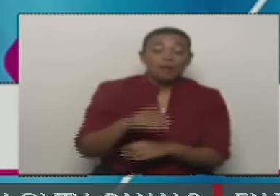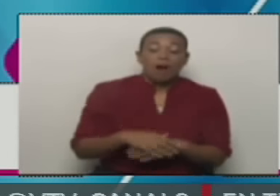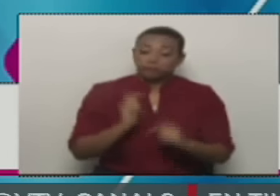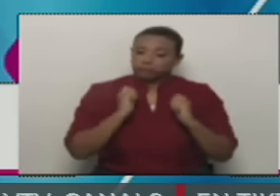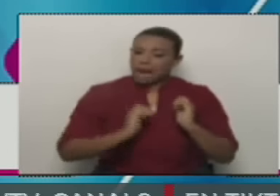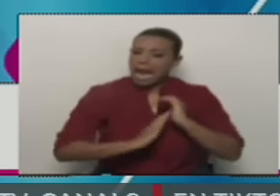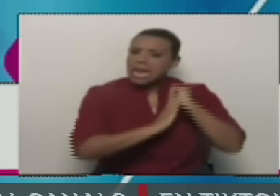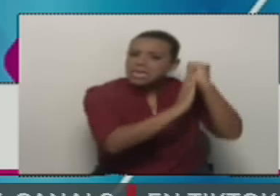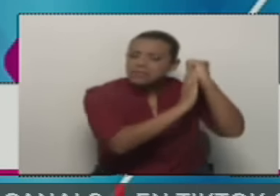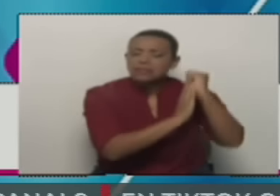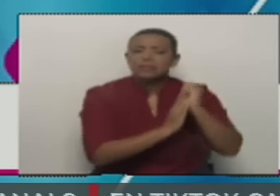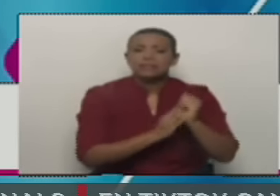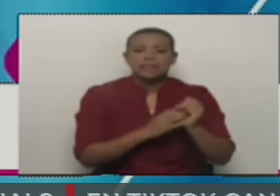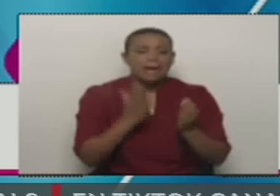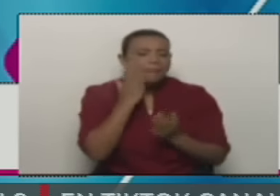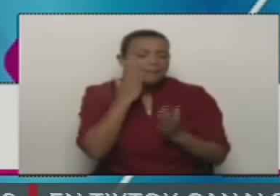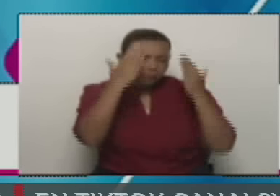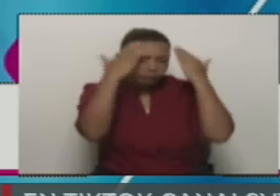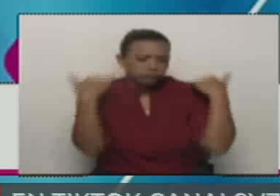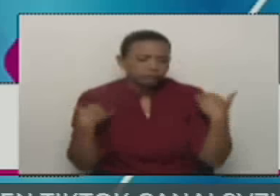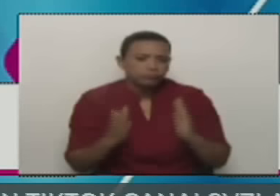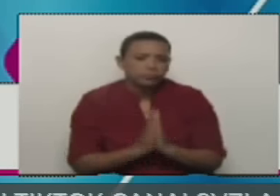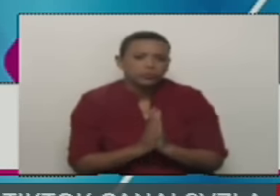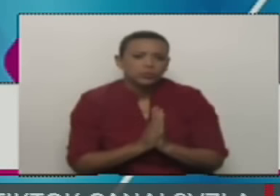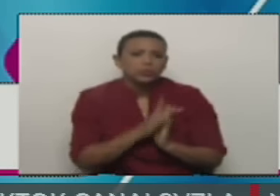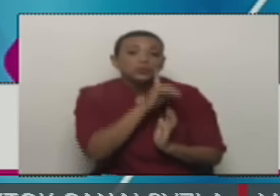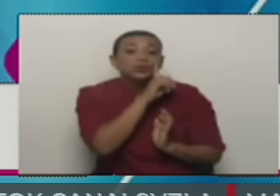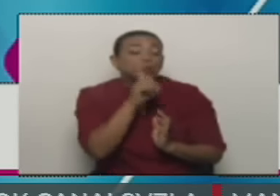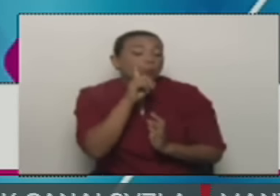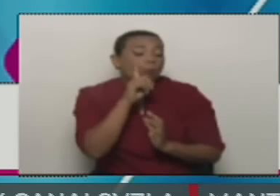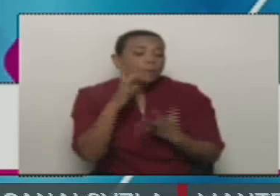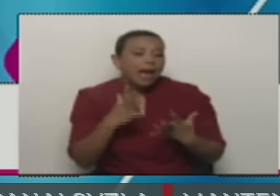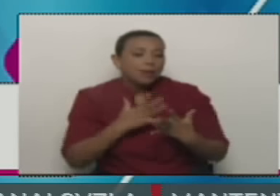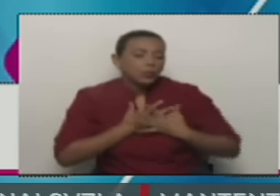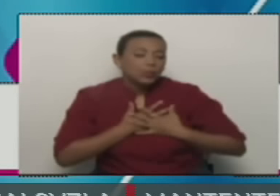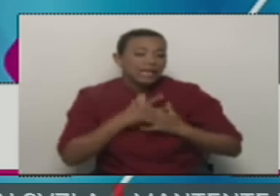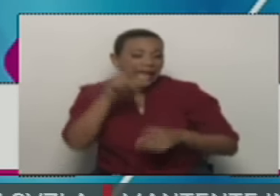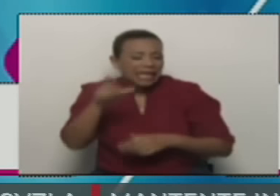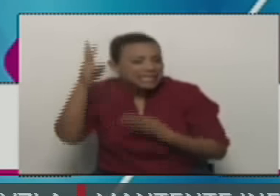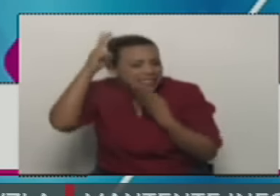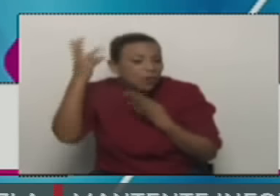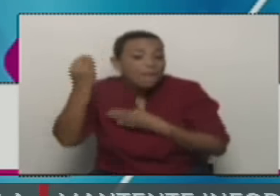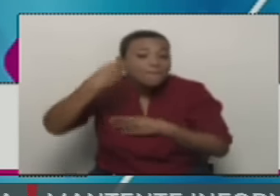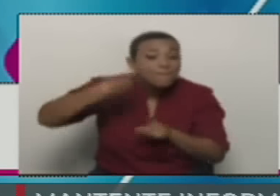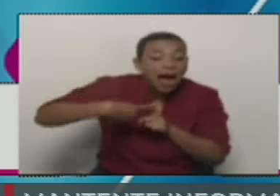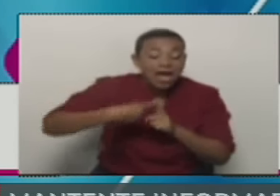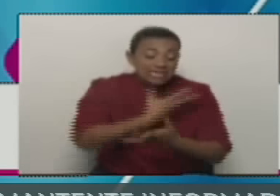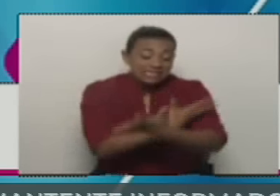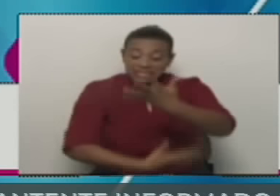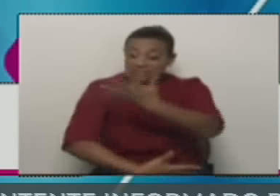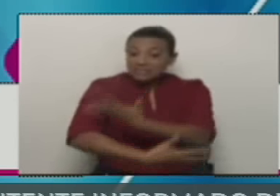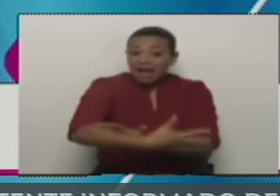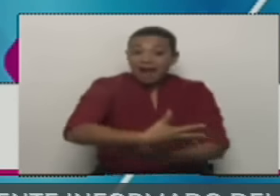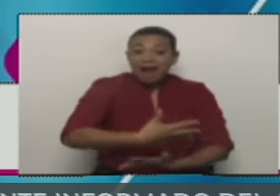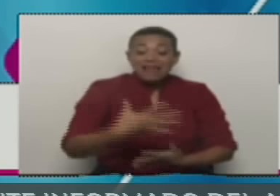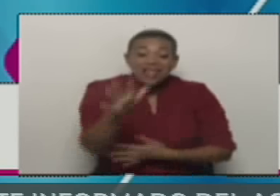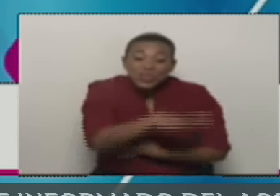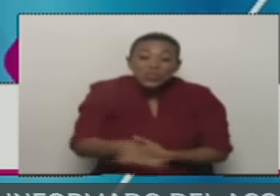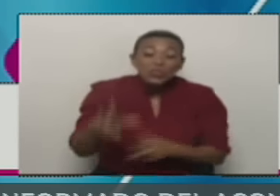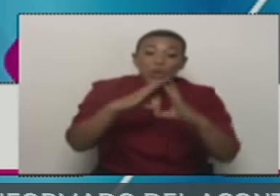lleva el nombre nuestro, de nuestra sangre, de Coromoto. Es